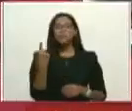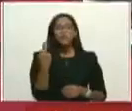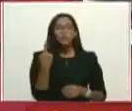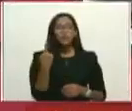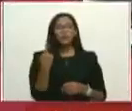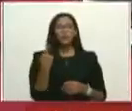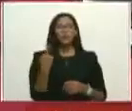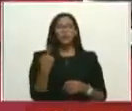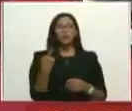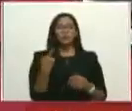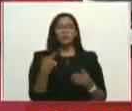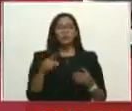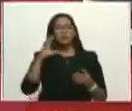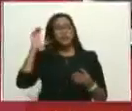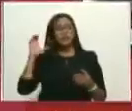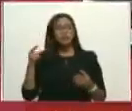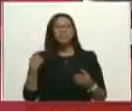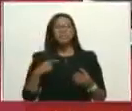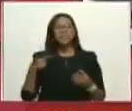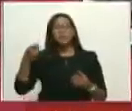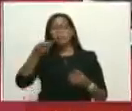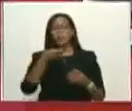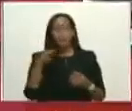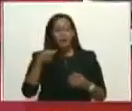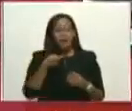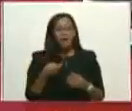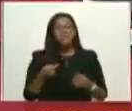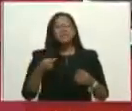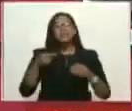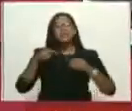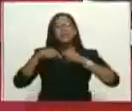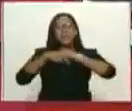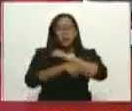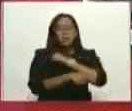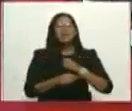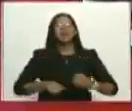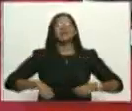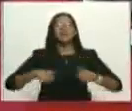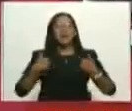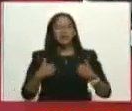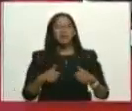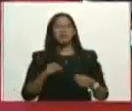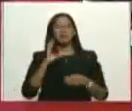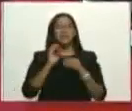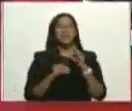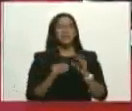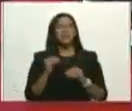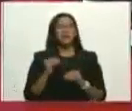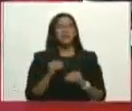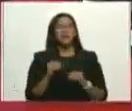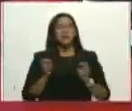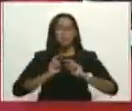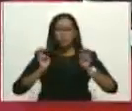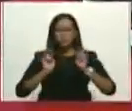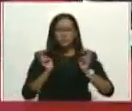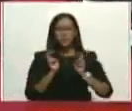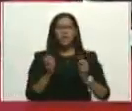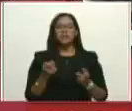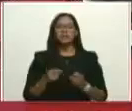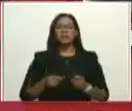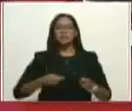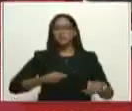estaban, que tenía que tratar de ir más allá. Él hablaba y utilizaba un término de lanzar la